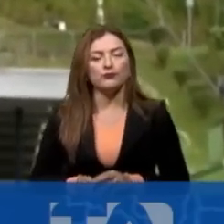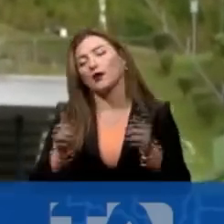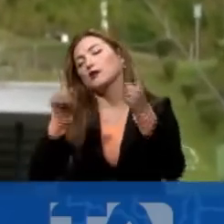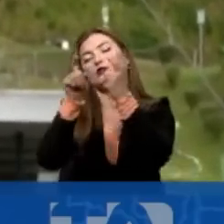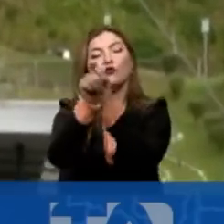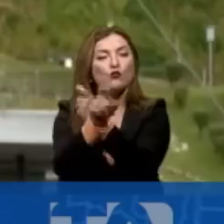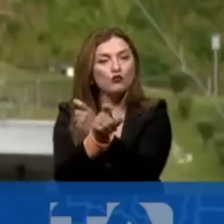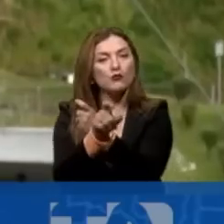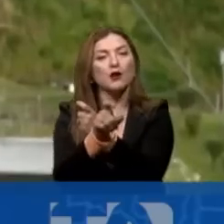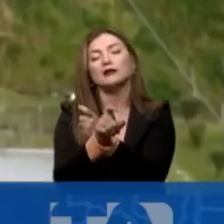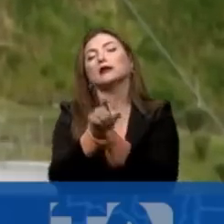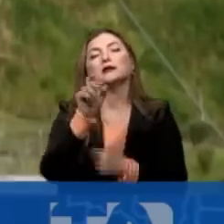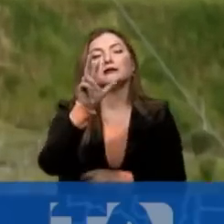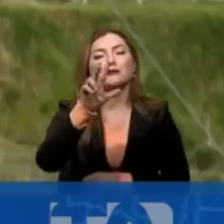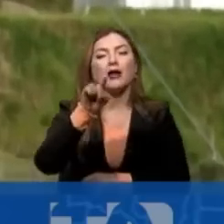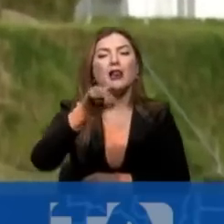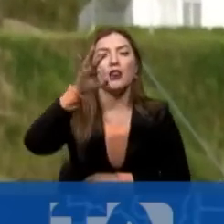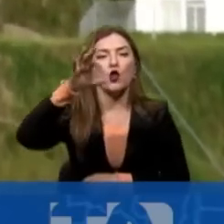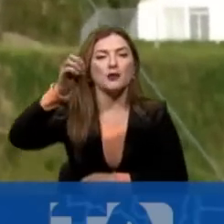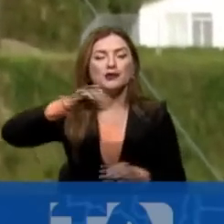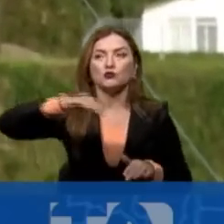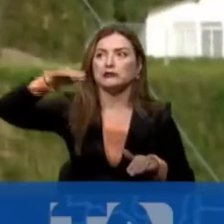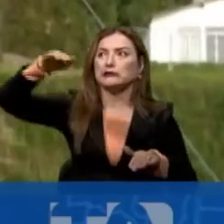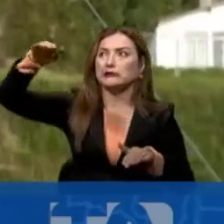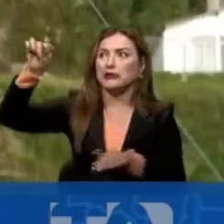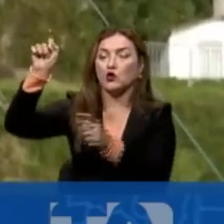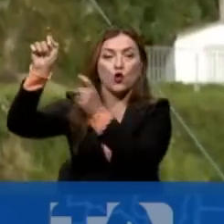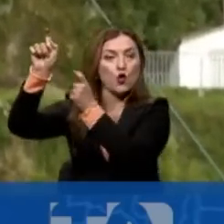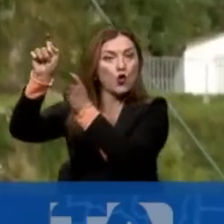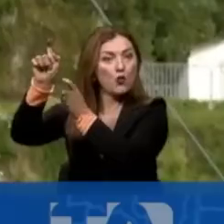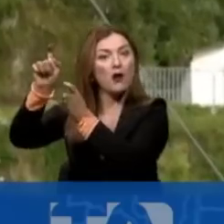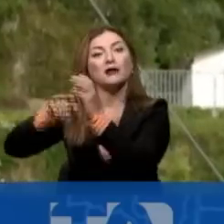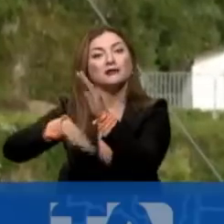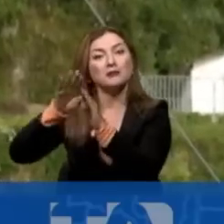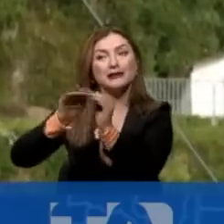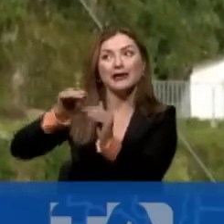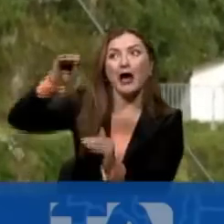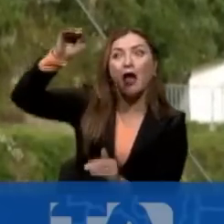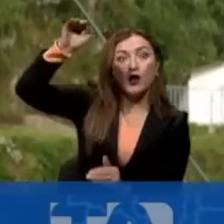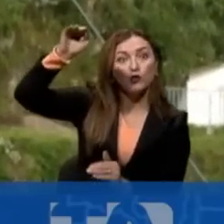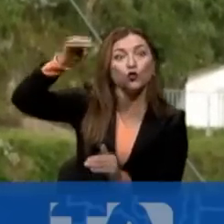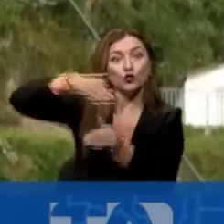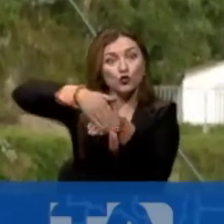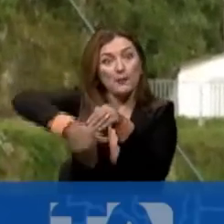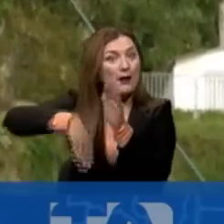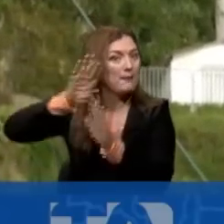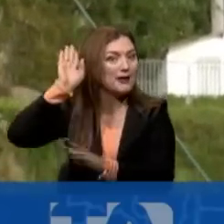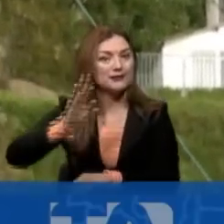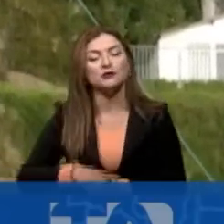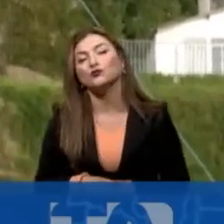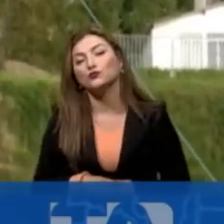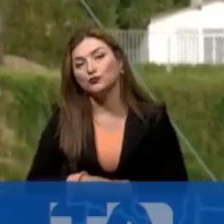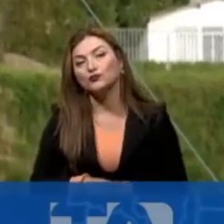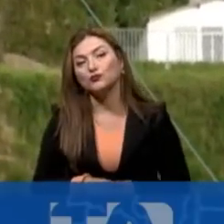de 3.900 metros, lo que le convierte en uno de los teleféricos más altos de Sudamérica.